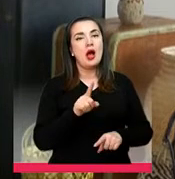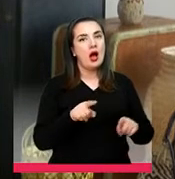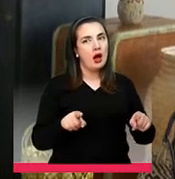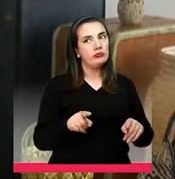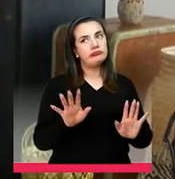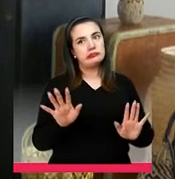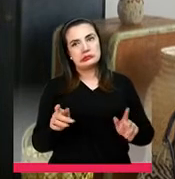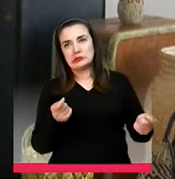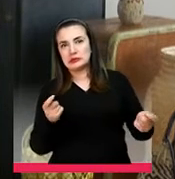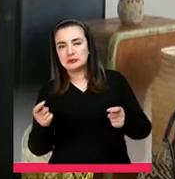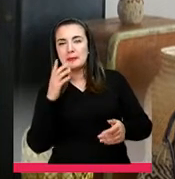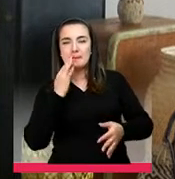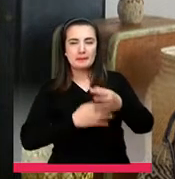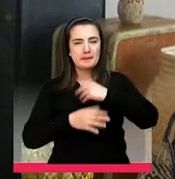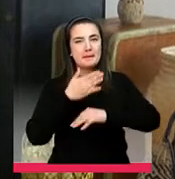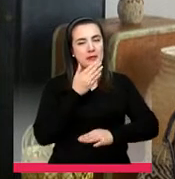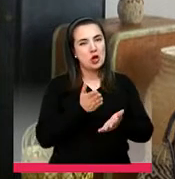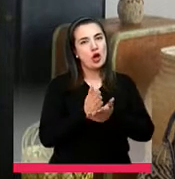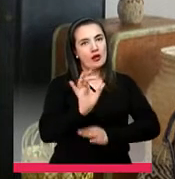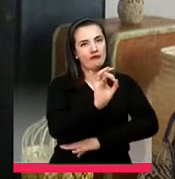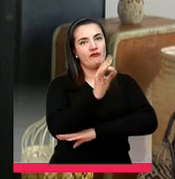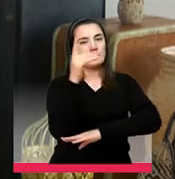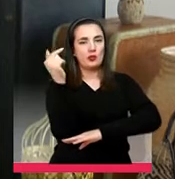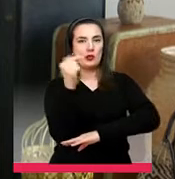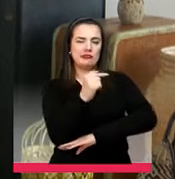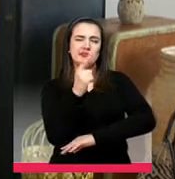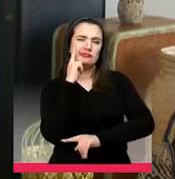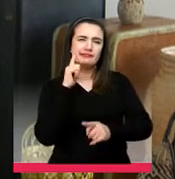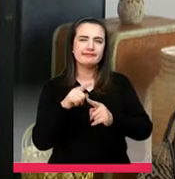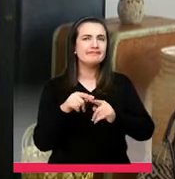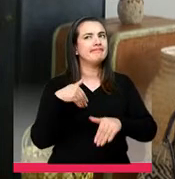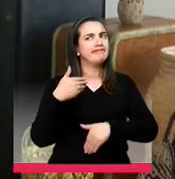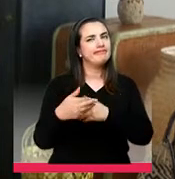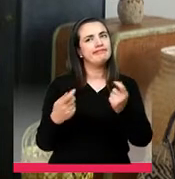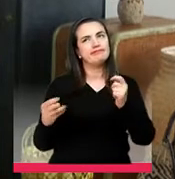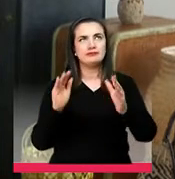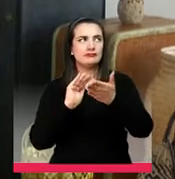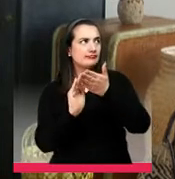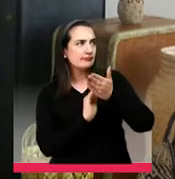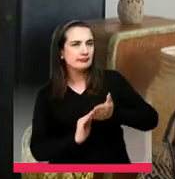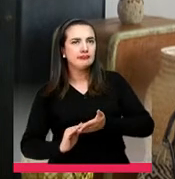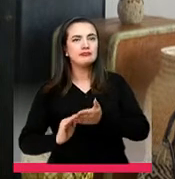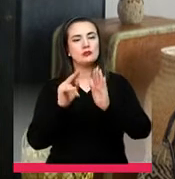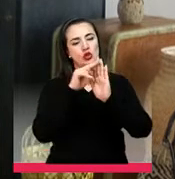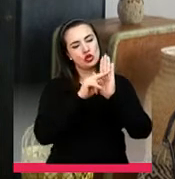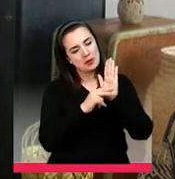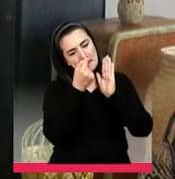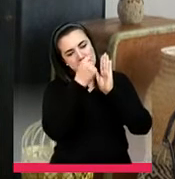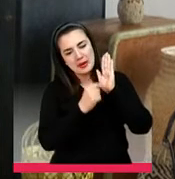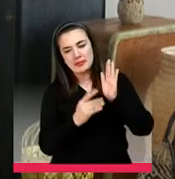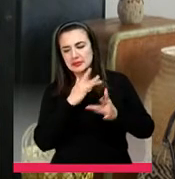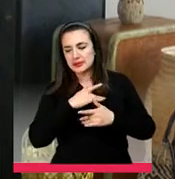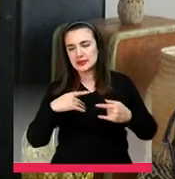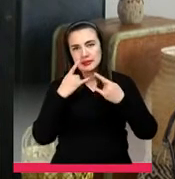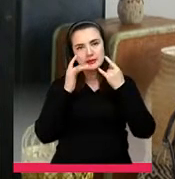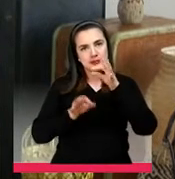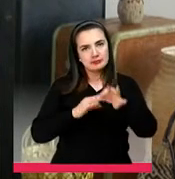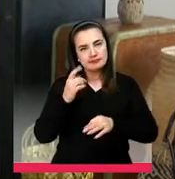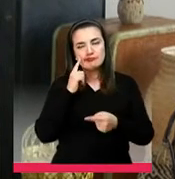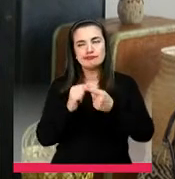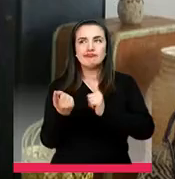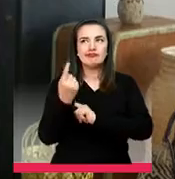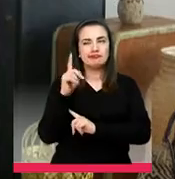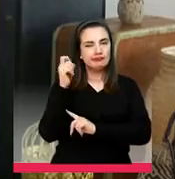espectáculos a través de las plataformas digitales con el fin de avanzar con las adecuaciones para cumplir con las medidas de bioseguridad exigidas por las